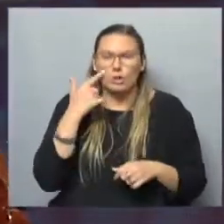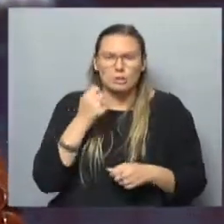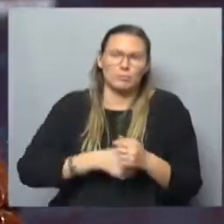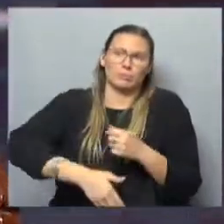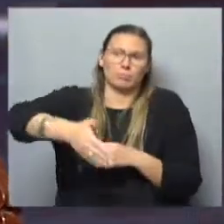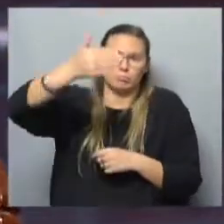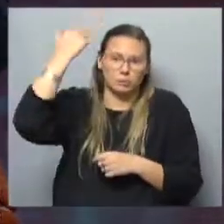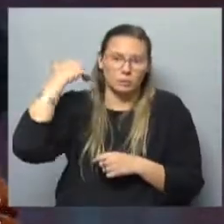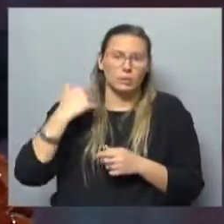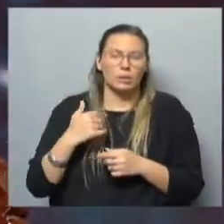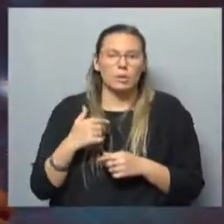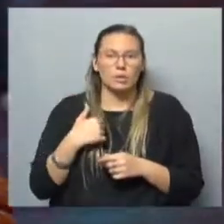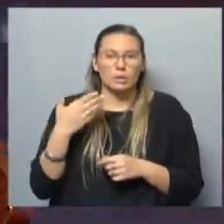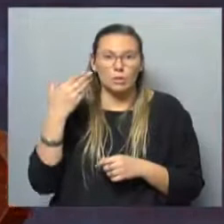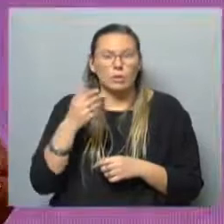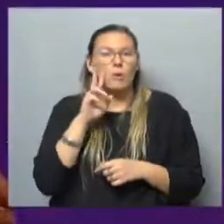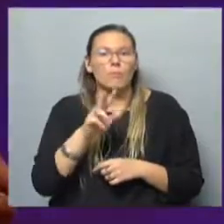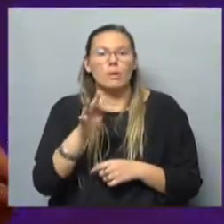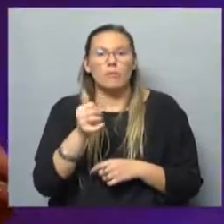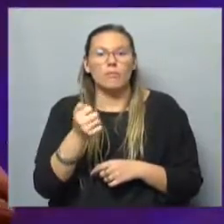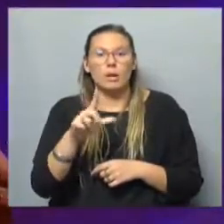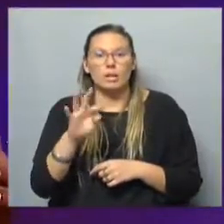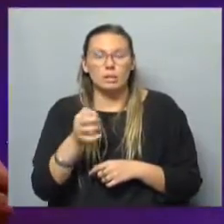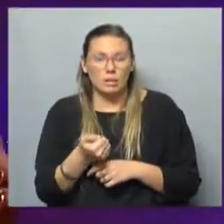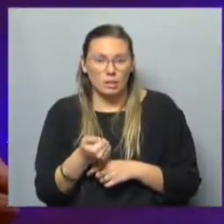muchos años. O sea, yo iba a ver La Falta cuando era un